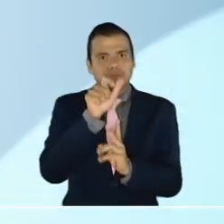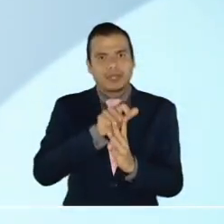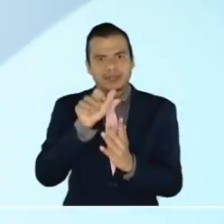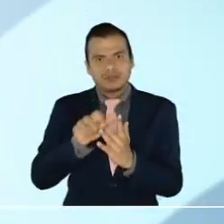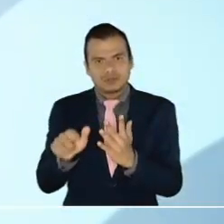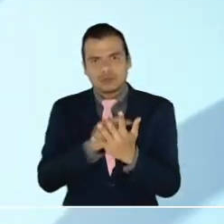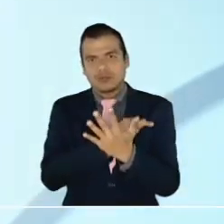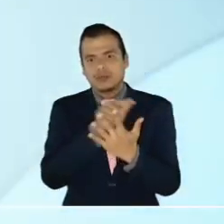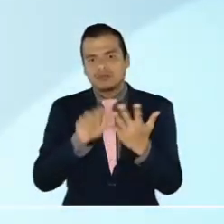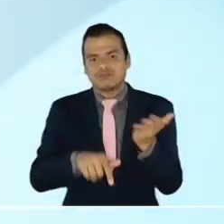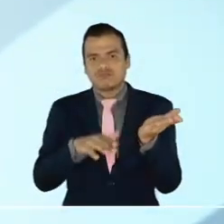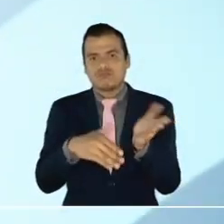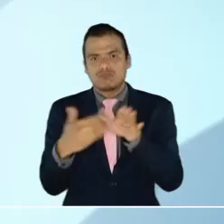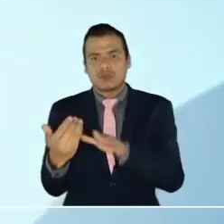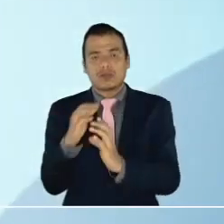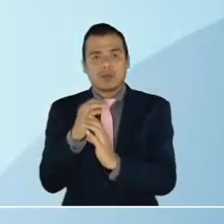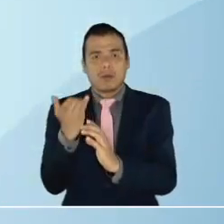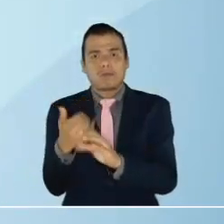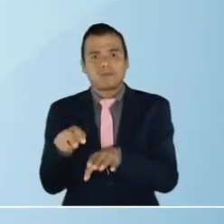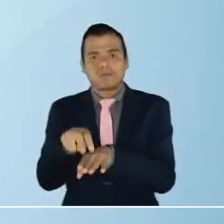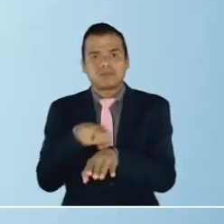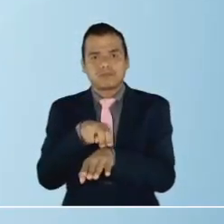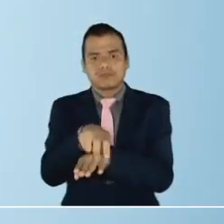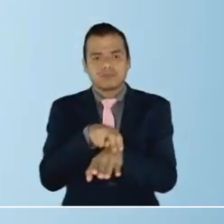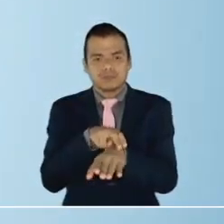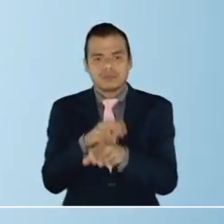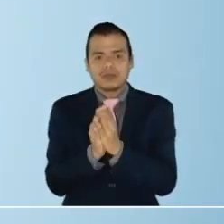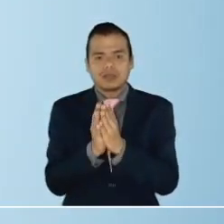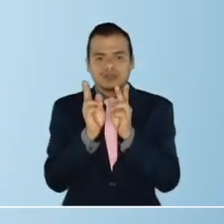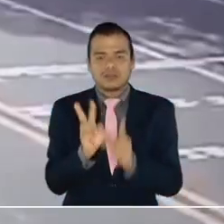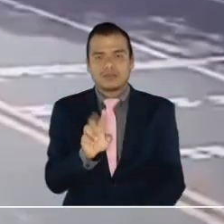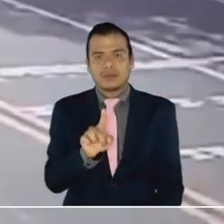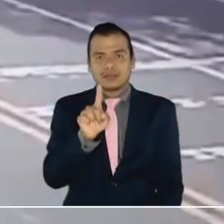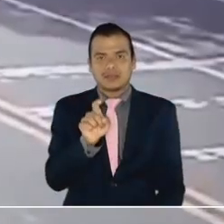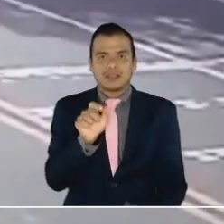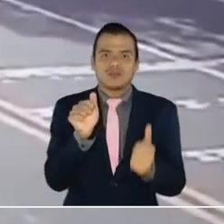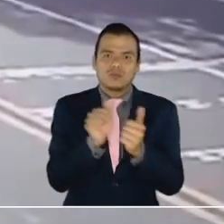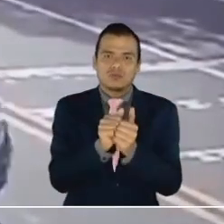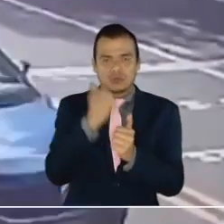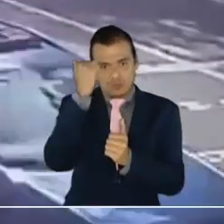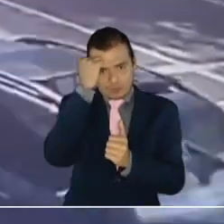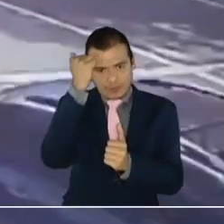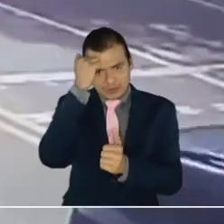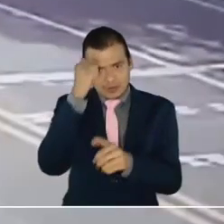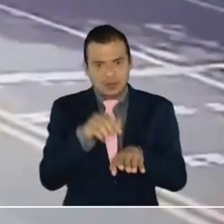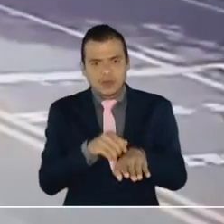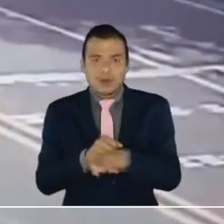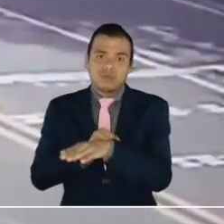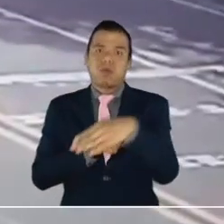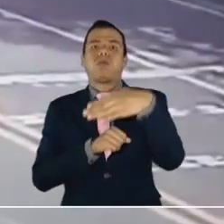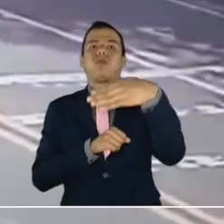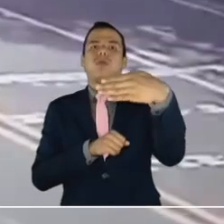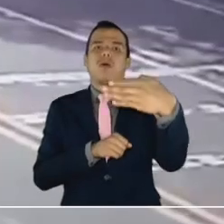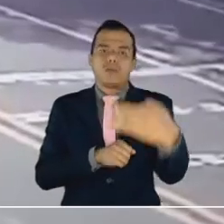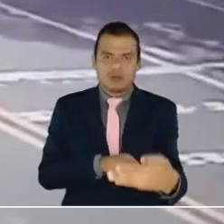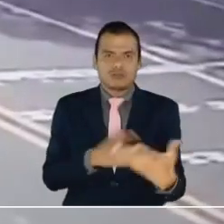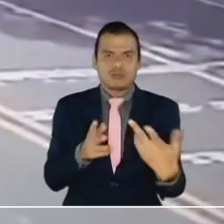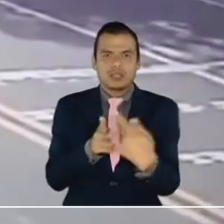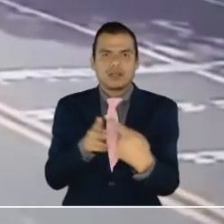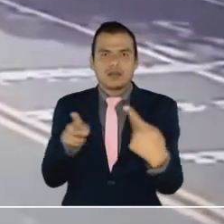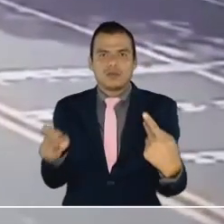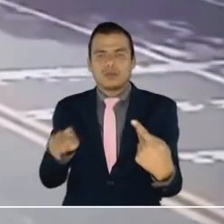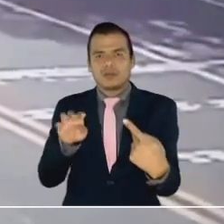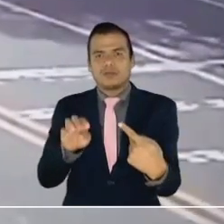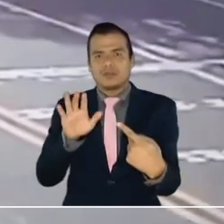26 estudiantes de veterinaria y un docente. El vehículo se volcó a la altura del kilómetro 95. Las víctimas tenían